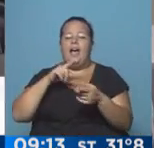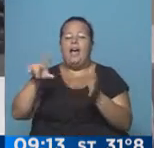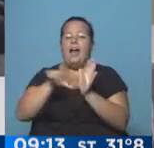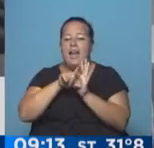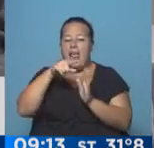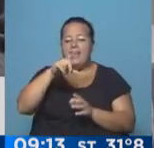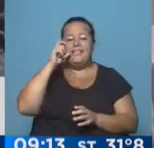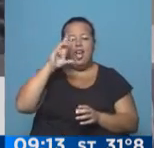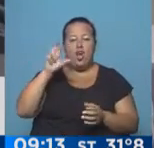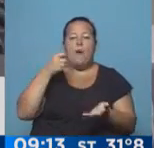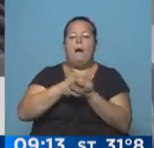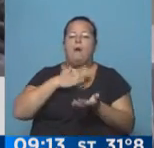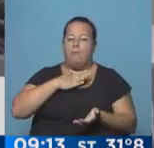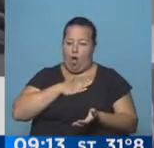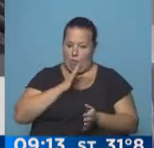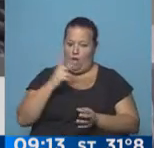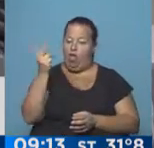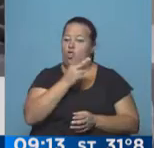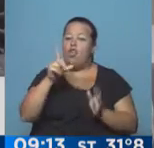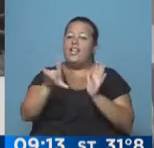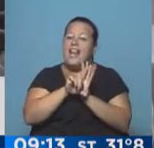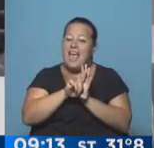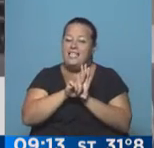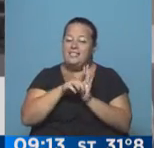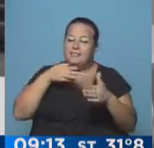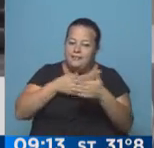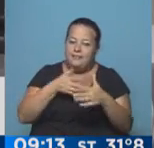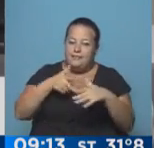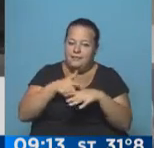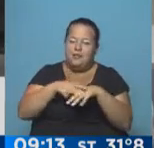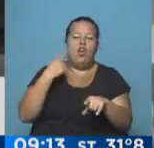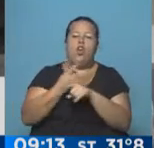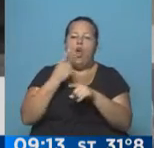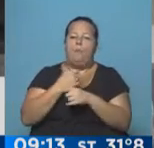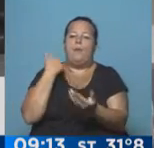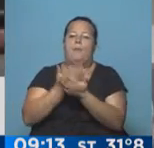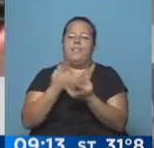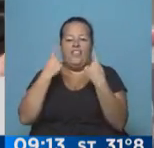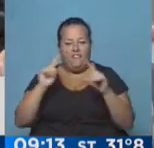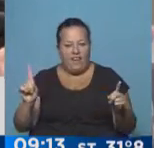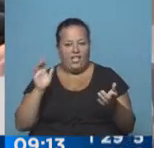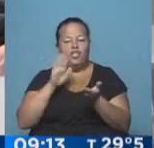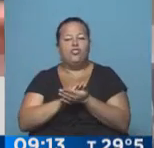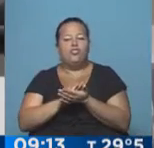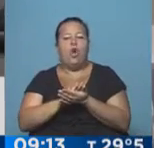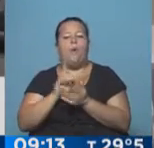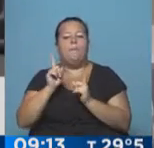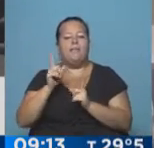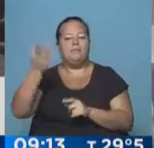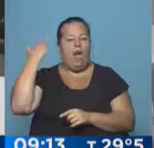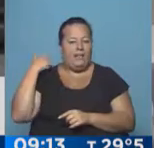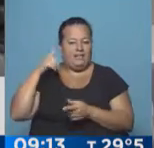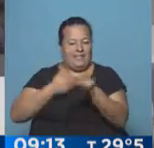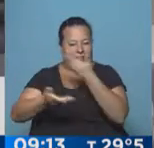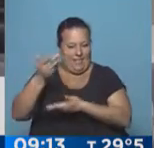cerrojo y la ley de pago soberano es decir las dos leyes que nos traban la posibilidad de hacer una oferta different con respecto a la que dice se hizo